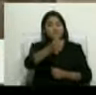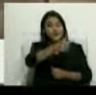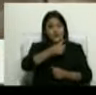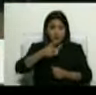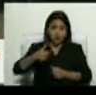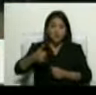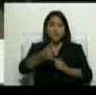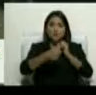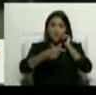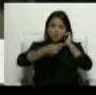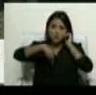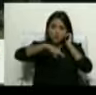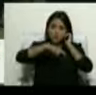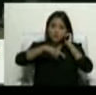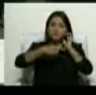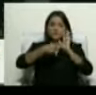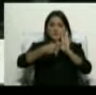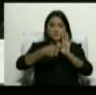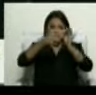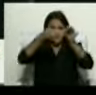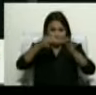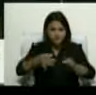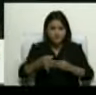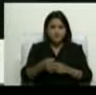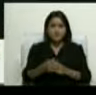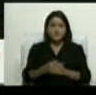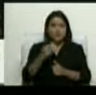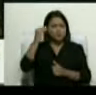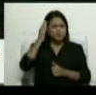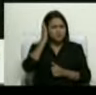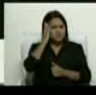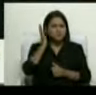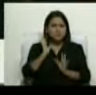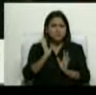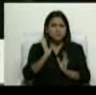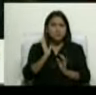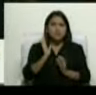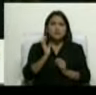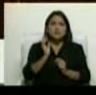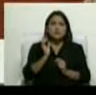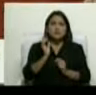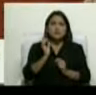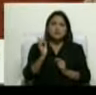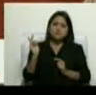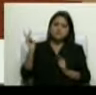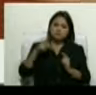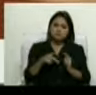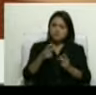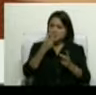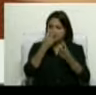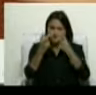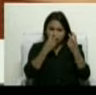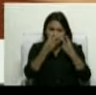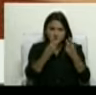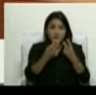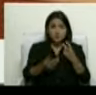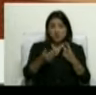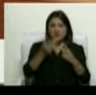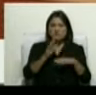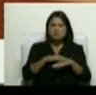de expresar. Considero que esta visita que hicieron acá es importante para que los